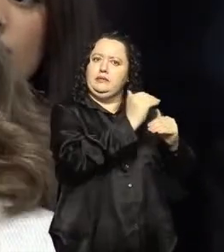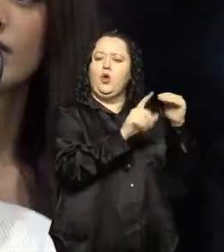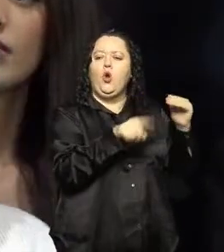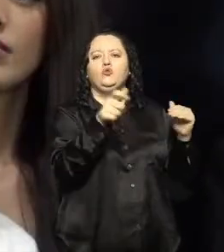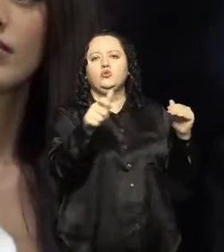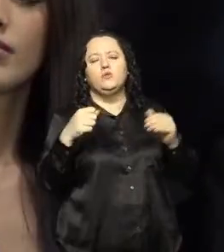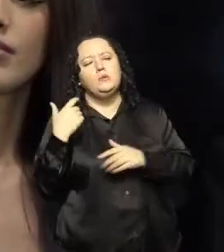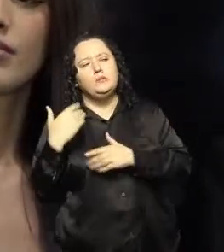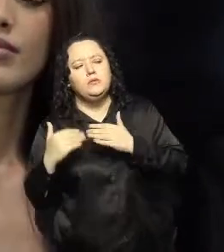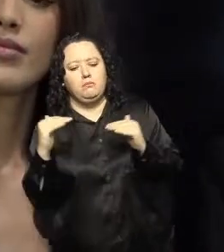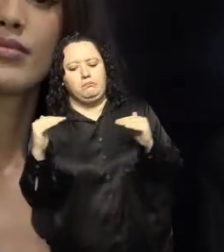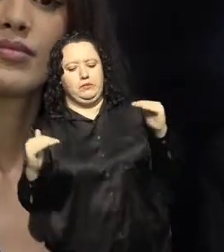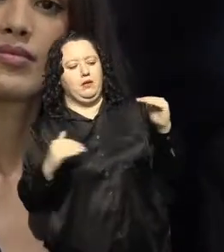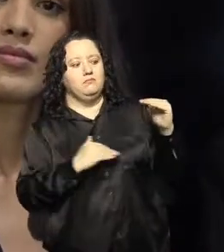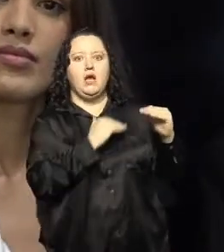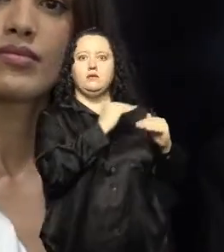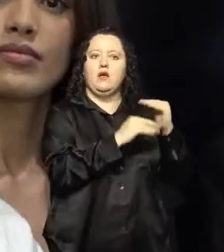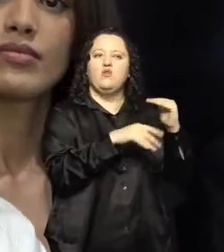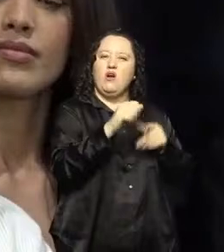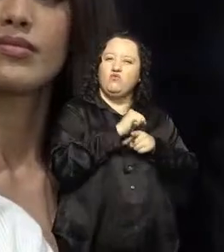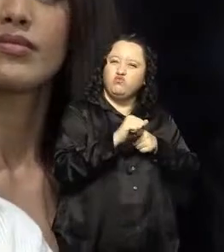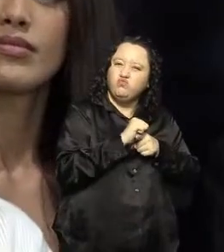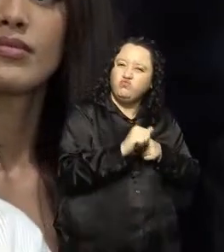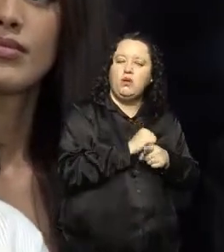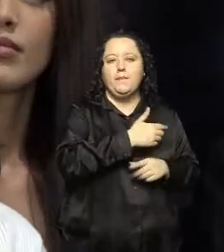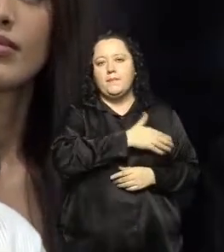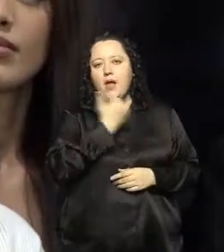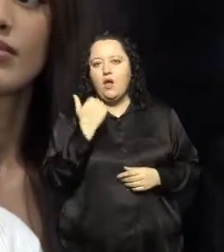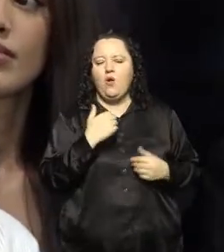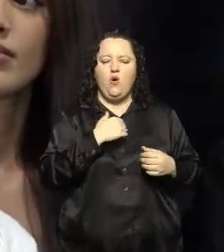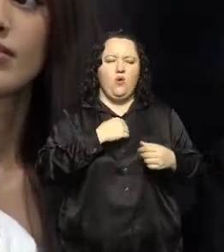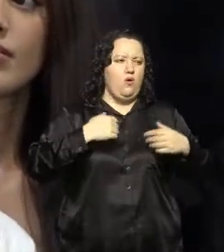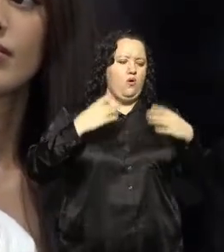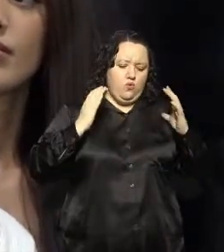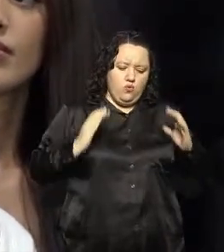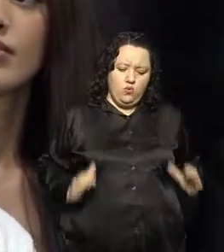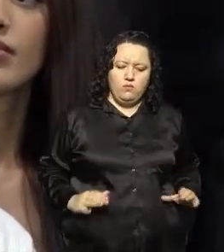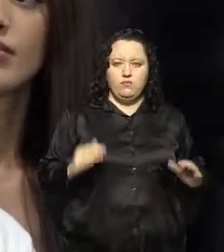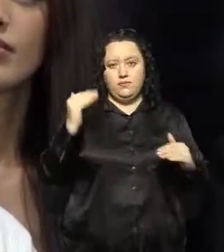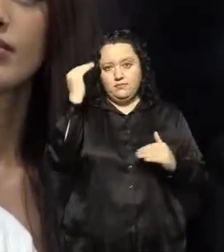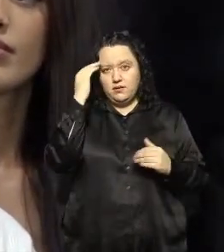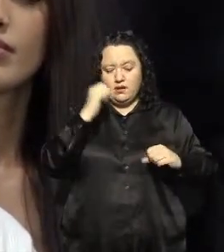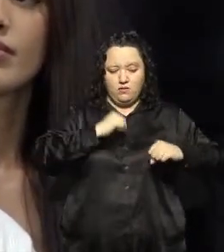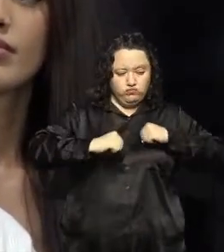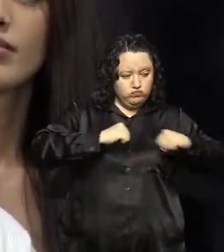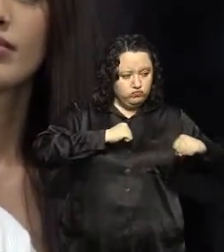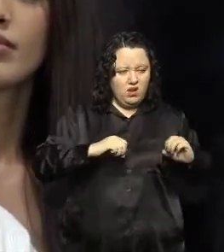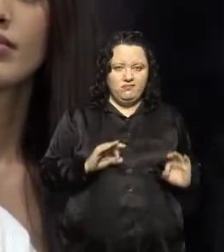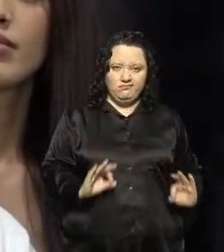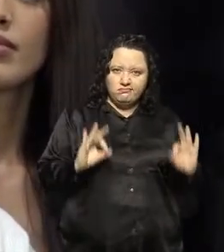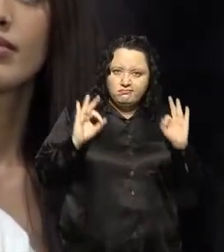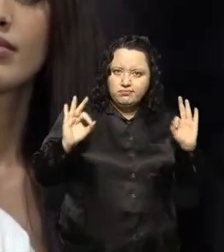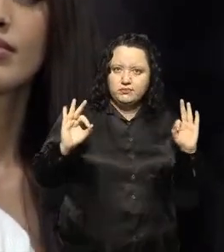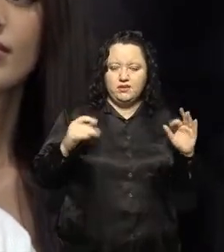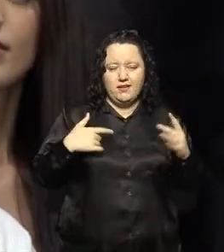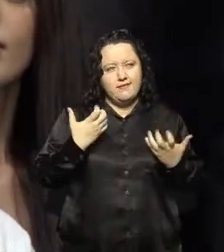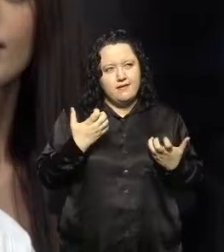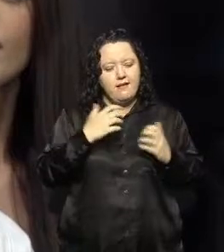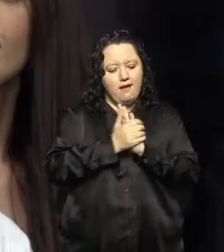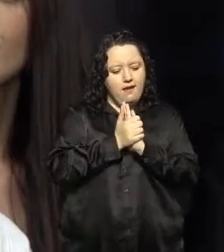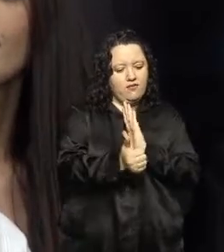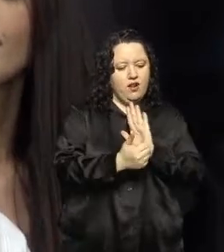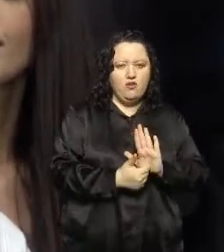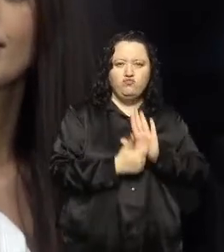que lo intentaron, porque se entrenaron mejor, porque se prepararon física y mentalmente para sacar lo mejor de sus